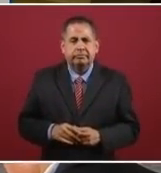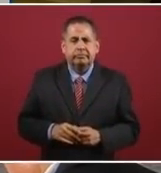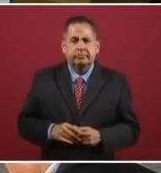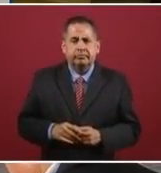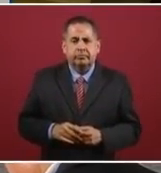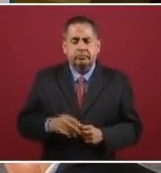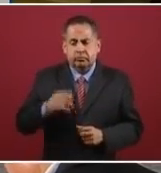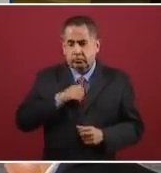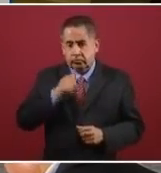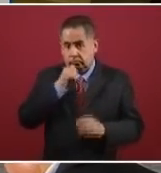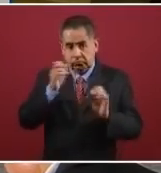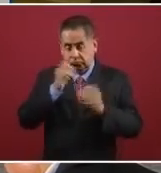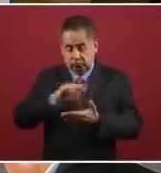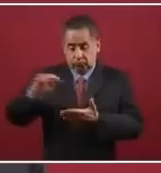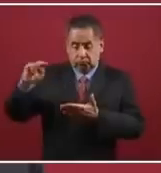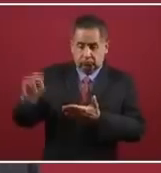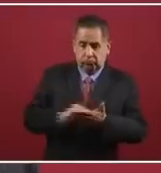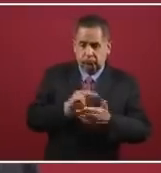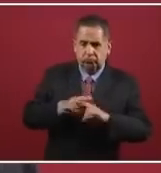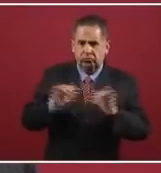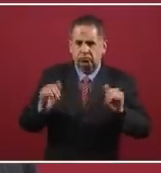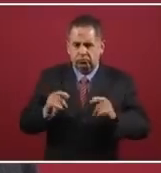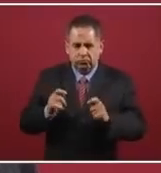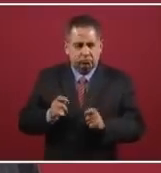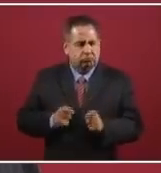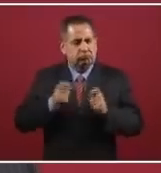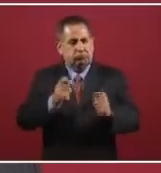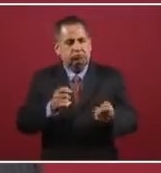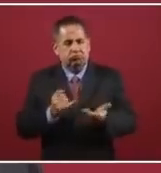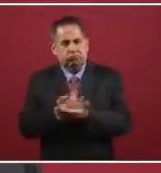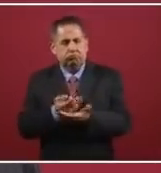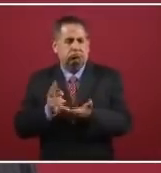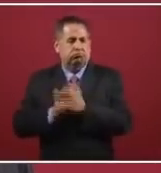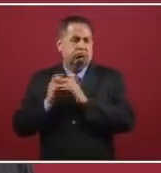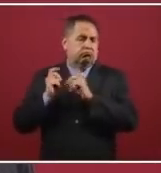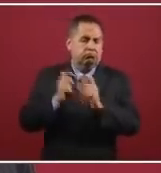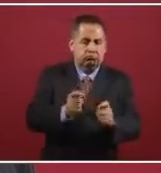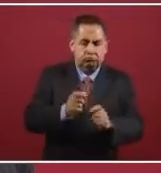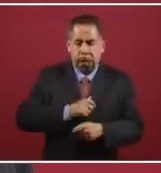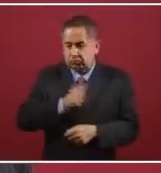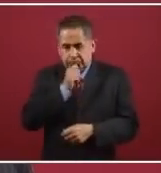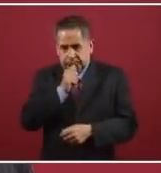Yo no he firmado ningún nombramiento, no podría hacerlo además,